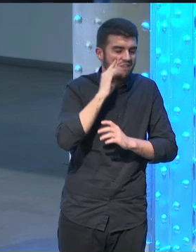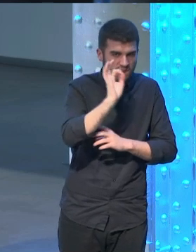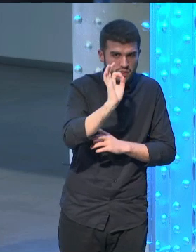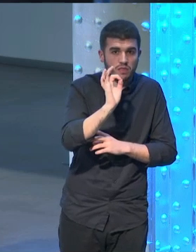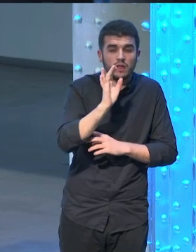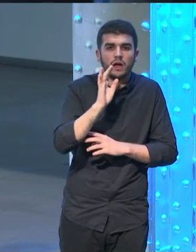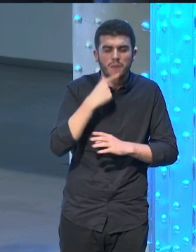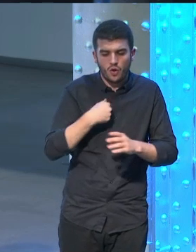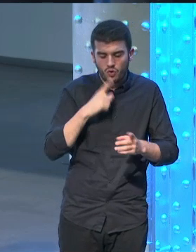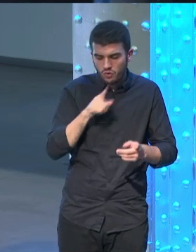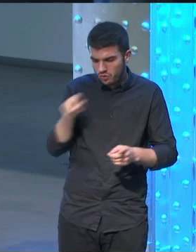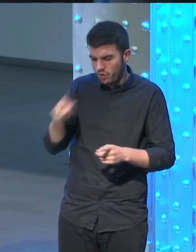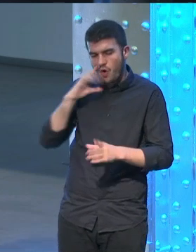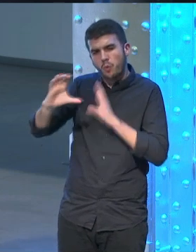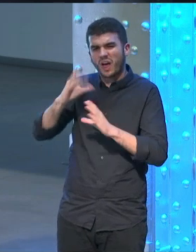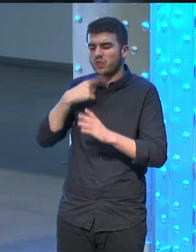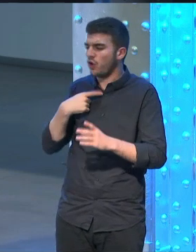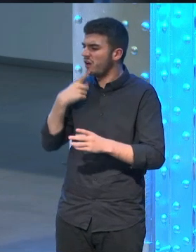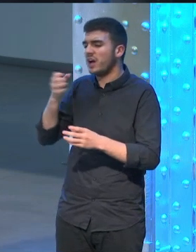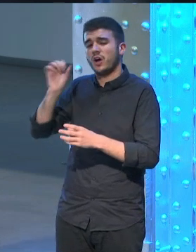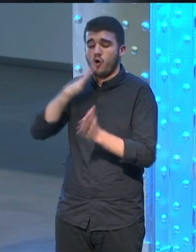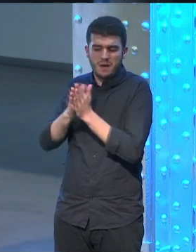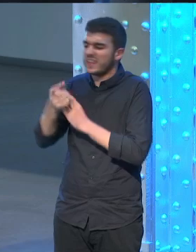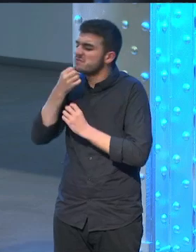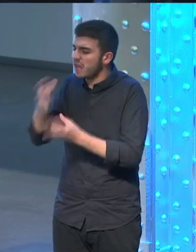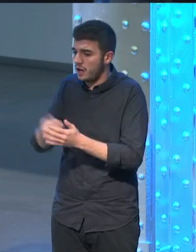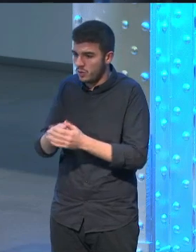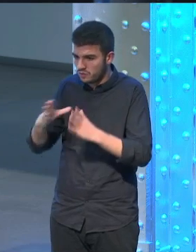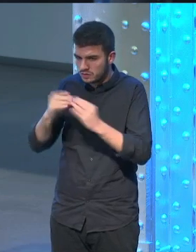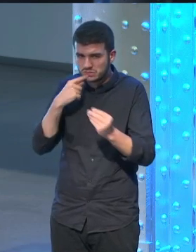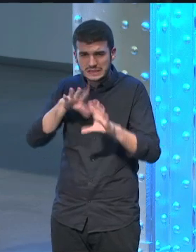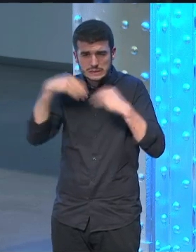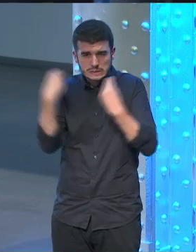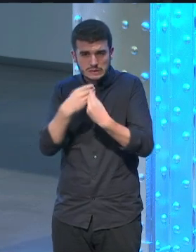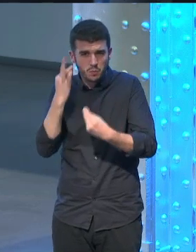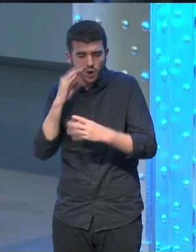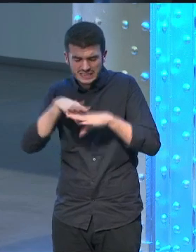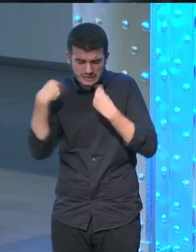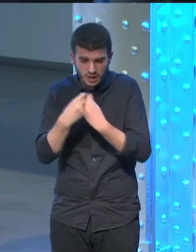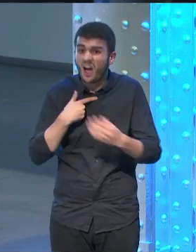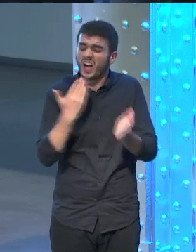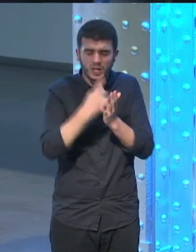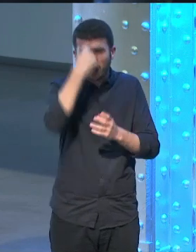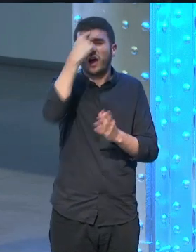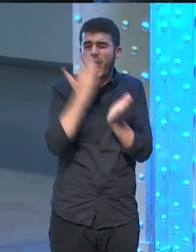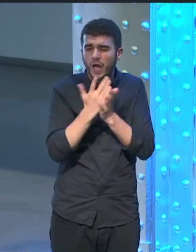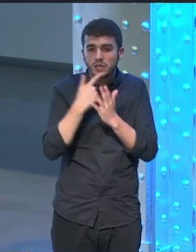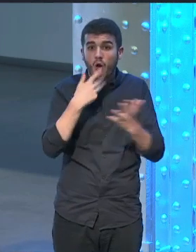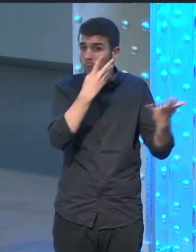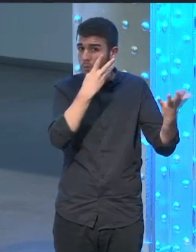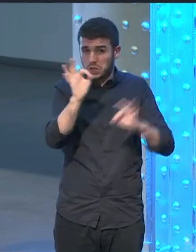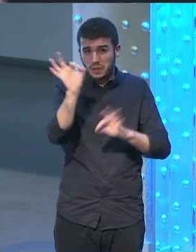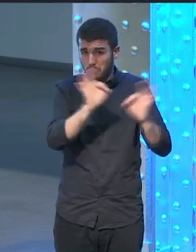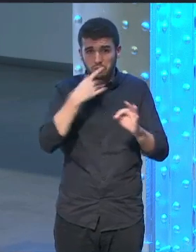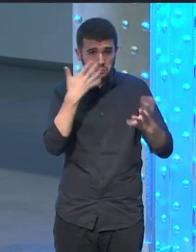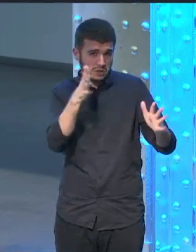estudian, pero ¿qué pasa en la comunicación, Sonsoles? Las facultades de comunicación están llenas de mujeres. En mi clase éramos un 80% mujeres y,